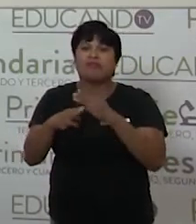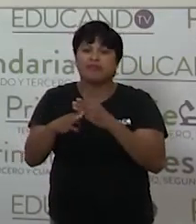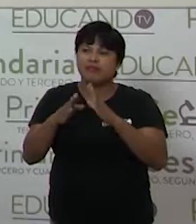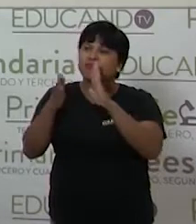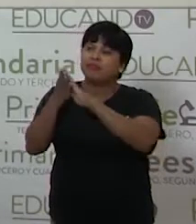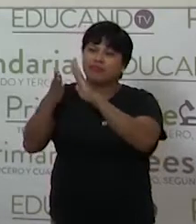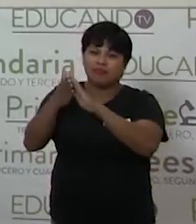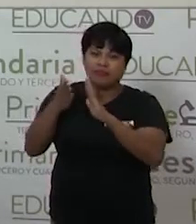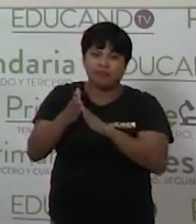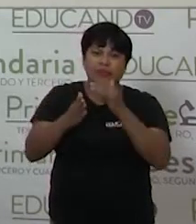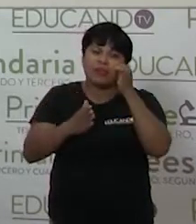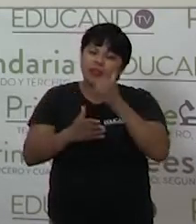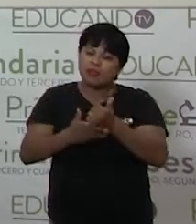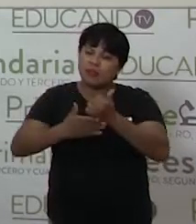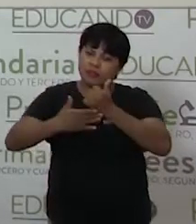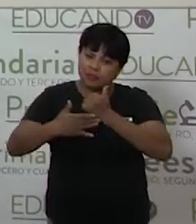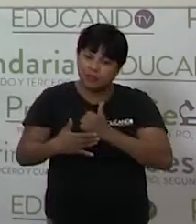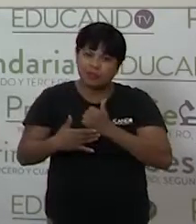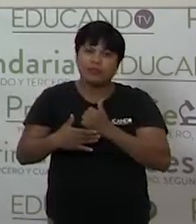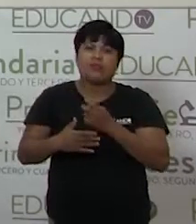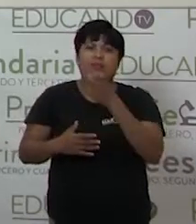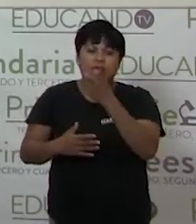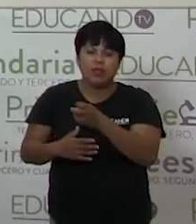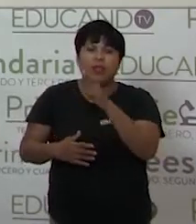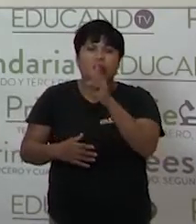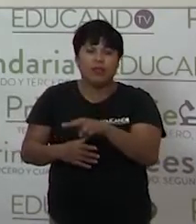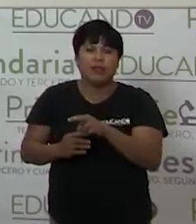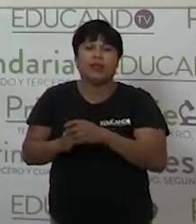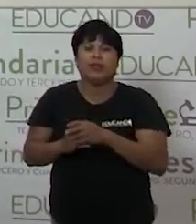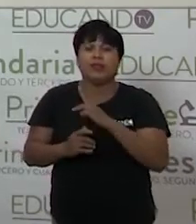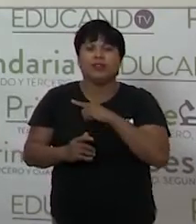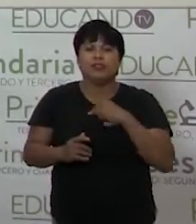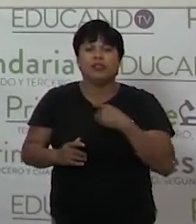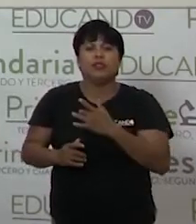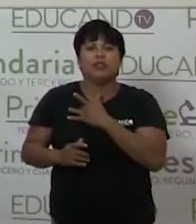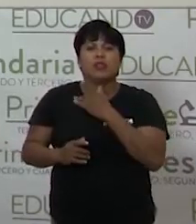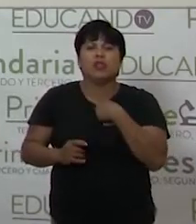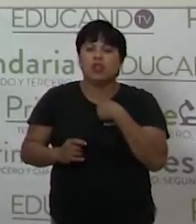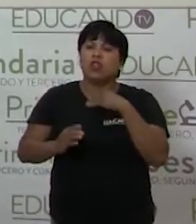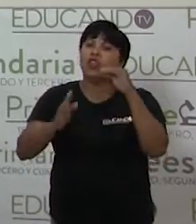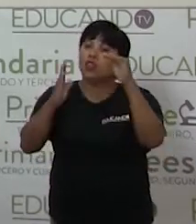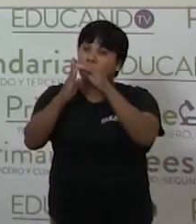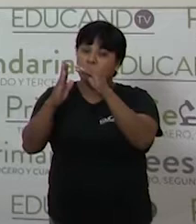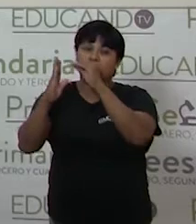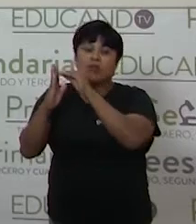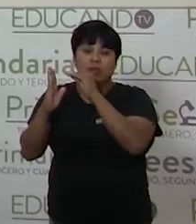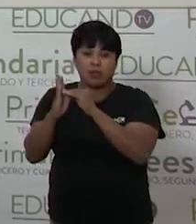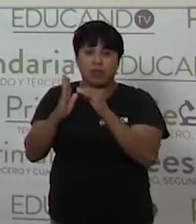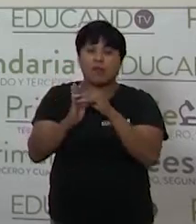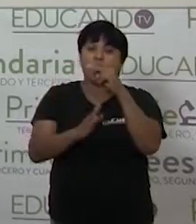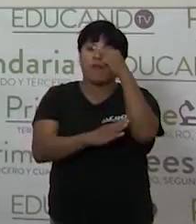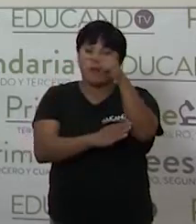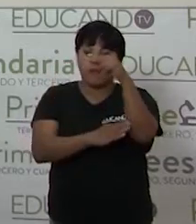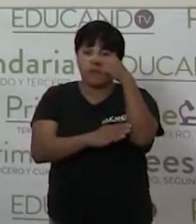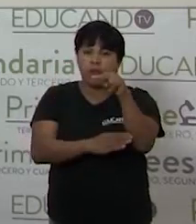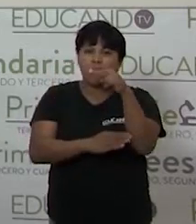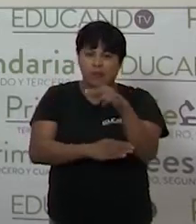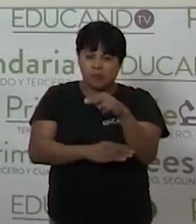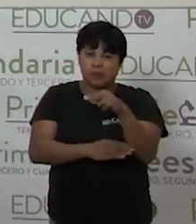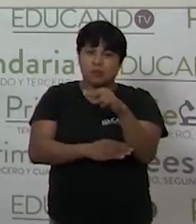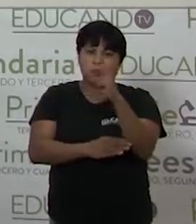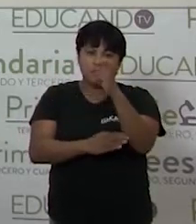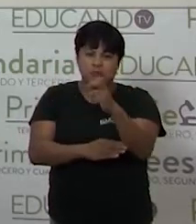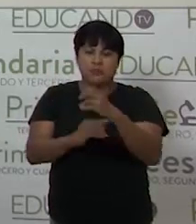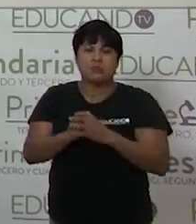didáctico que dicho sea de paso es realmente hermoso y te voy a ir poniendo el nombre de